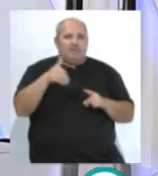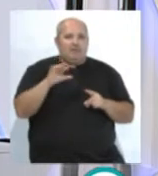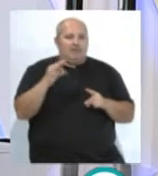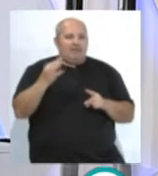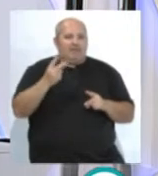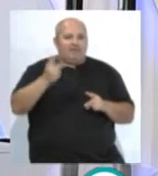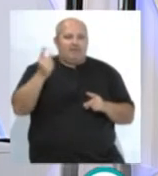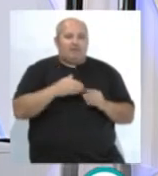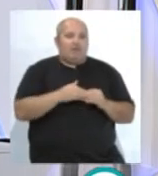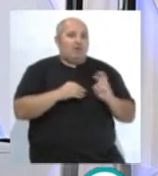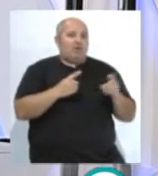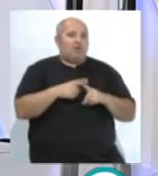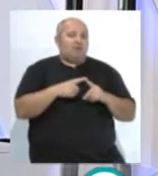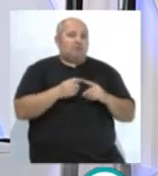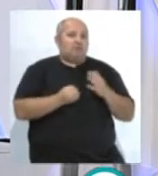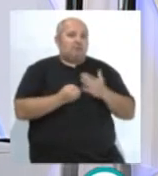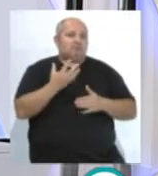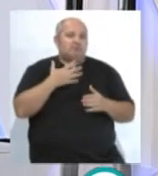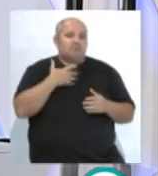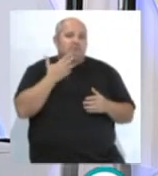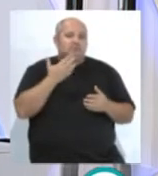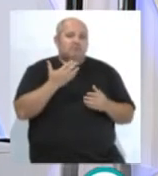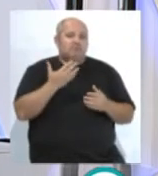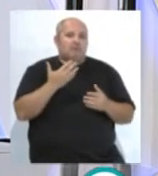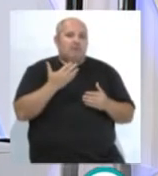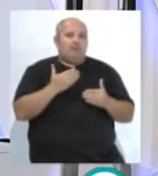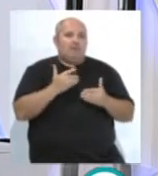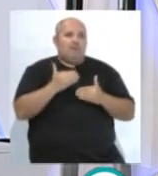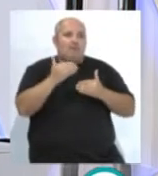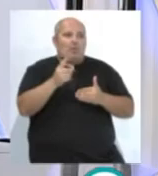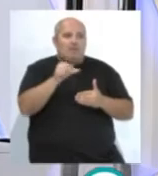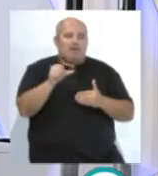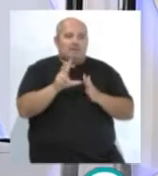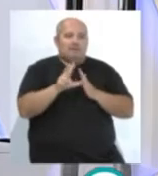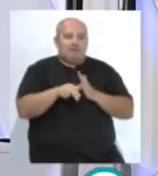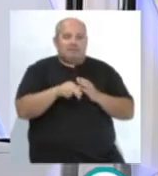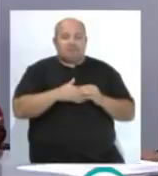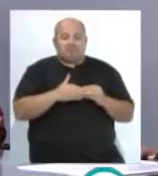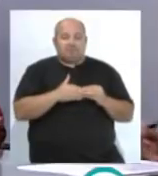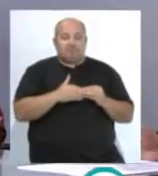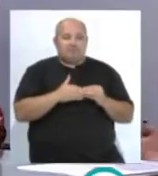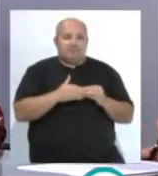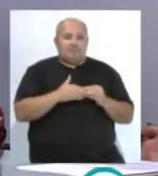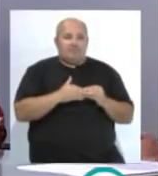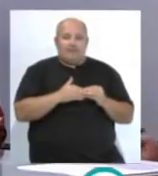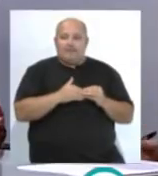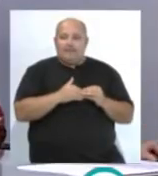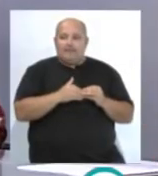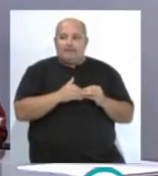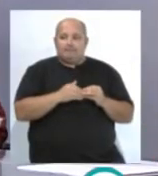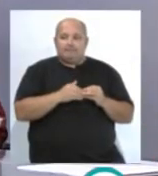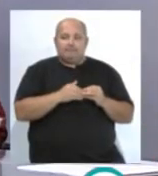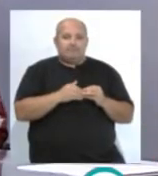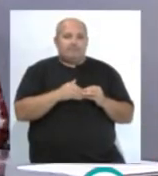se tienen que ir. Otra cosa es que le den, lo dilaten una semanita o dos. Pero... ¿Qué quiere que te diga? No, a todos